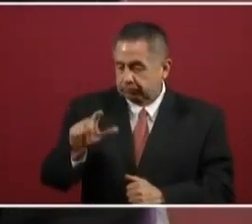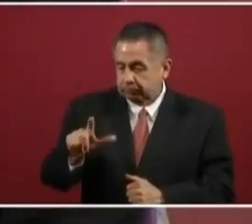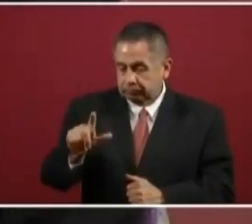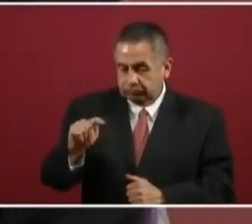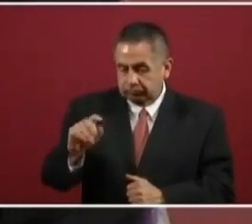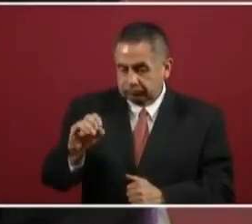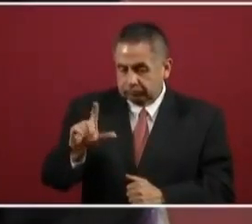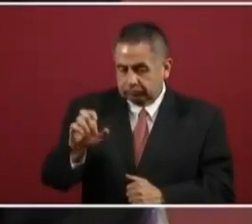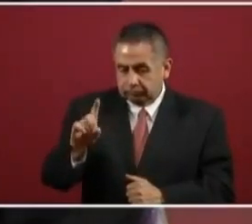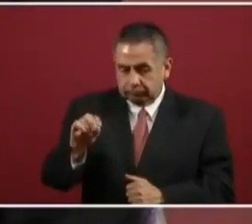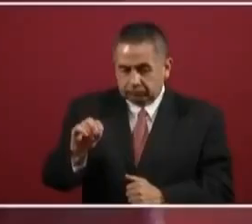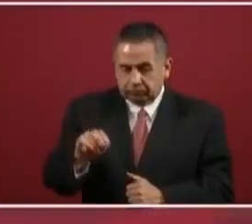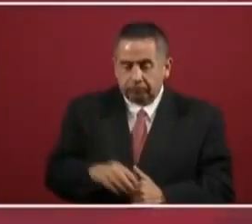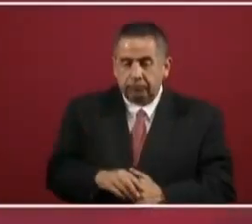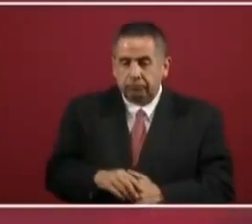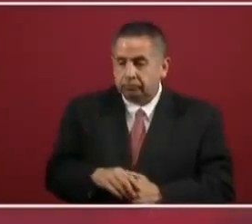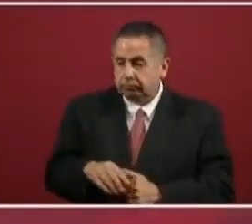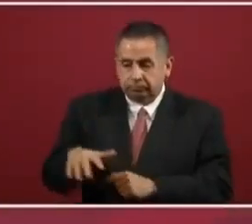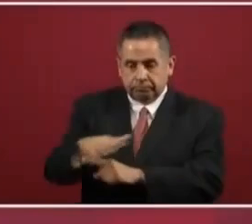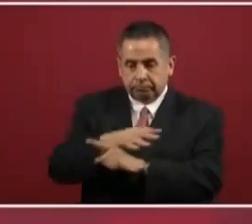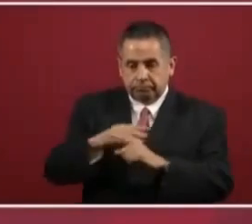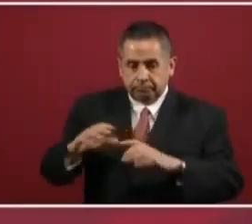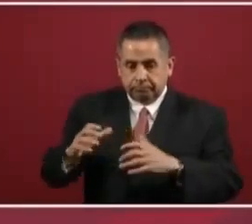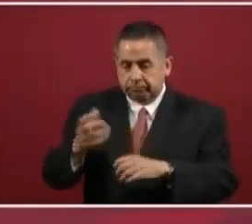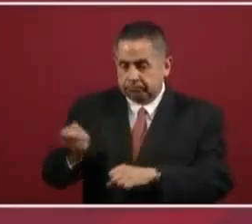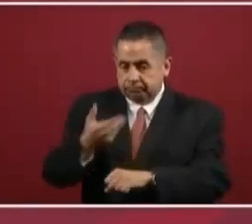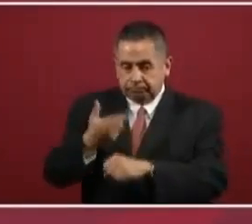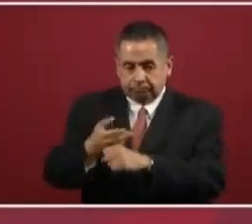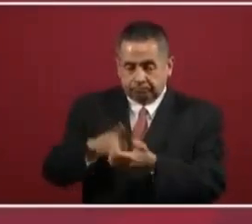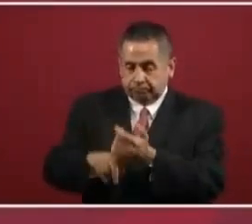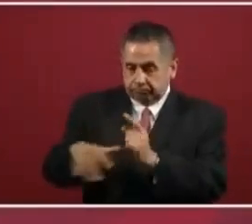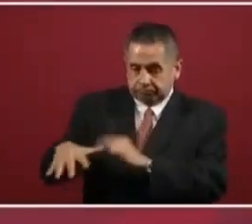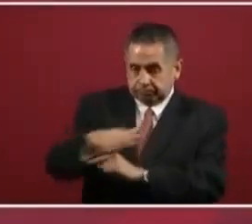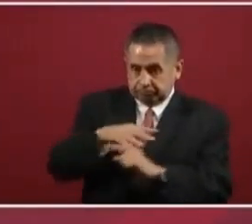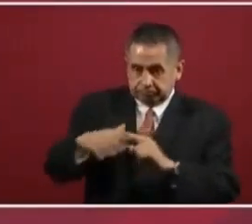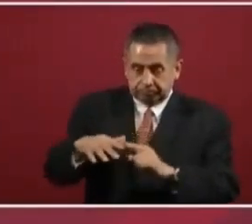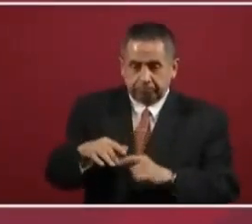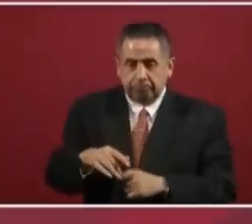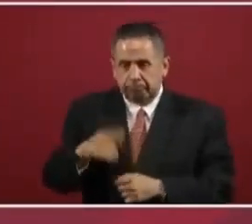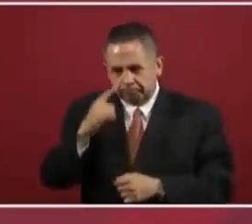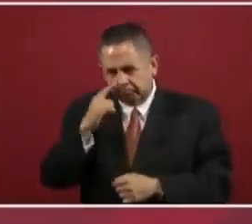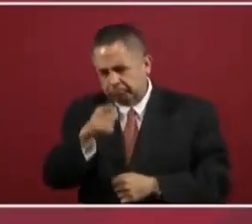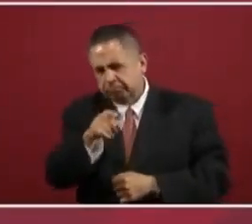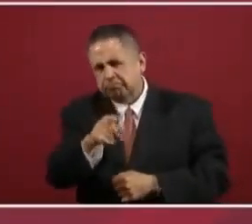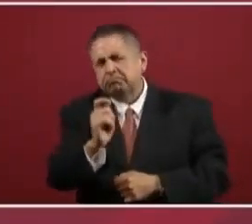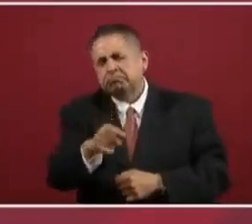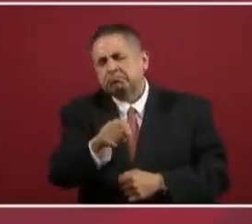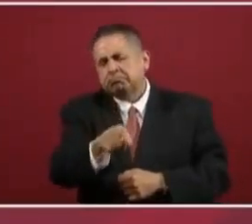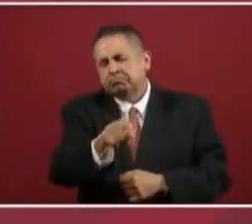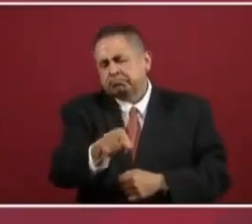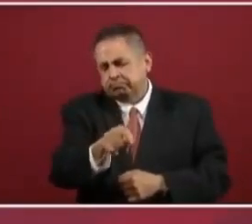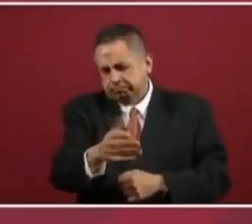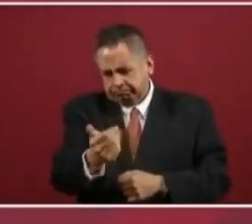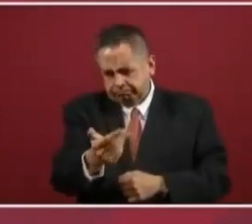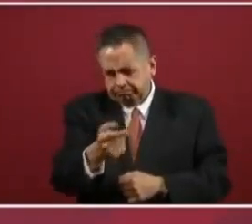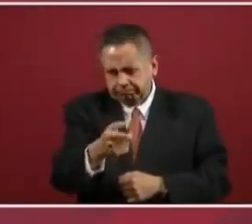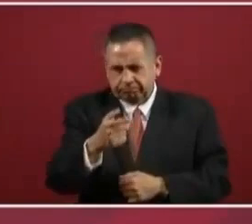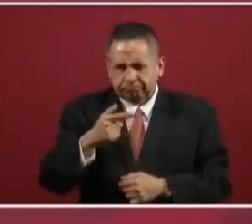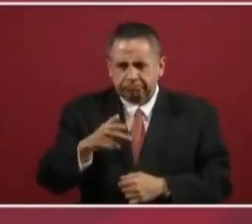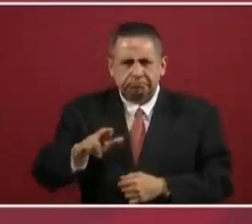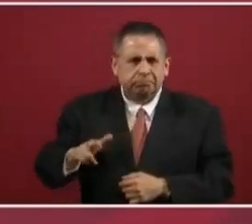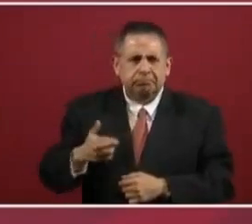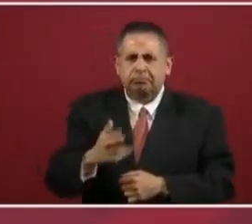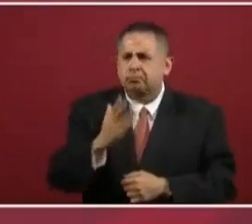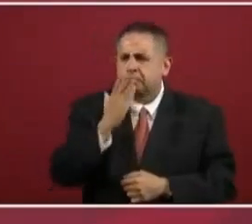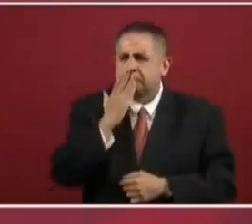Toledo de medio ambiente secretario de medio ambiente que vea lo de eh el río